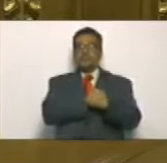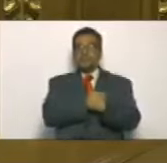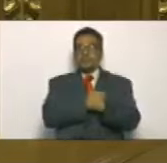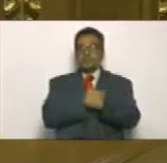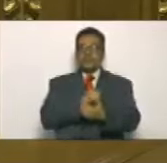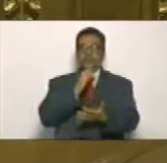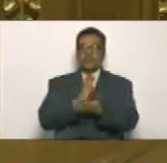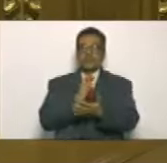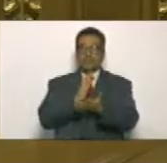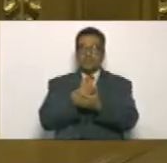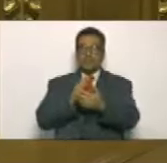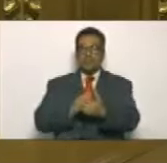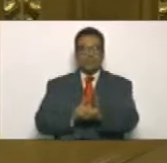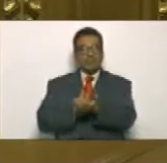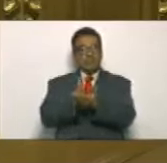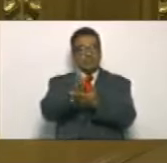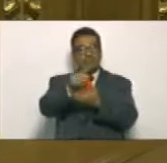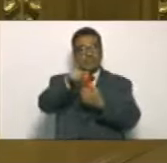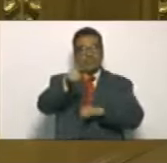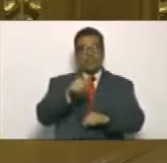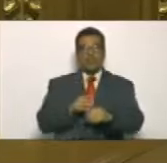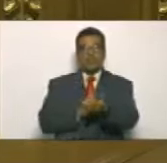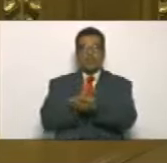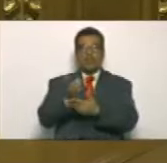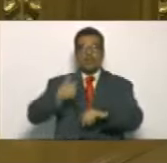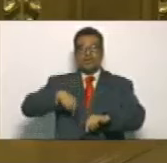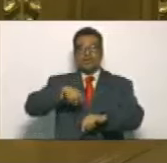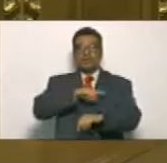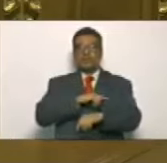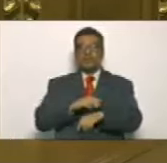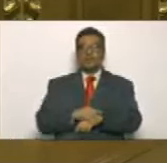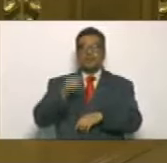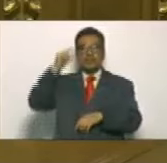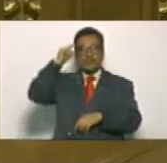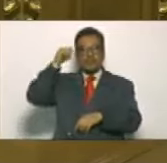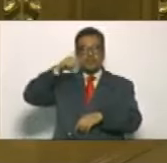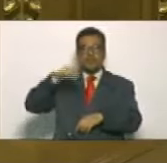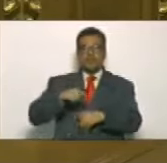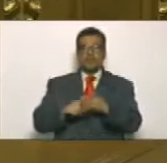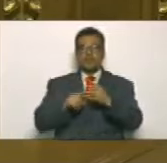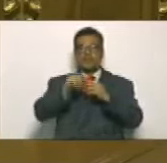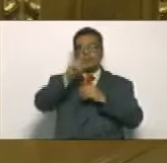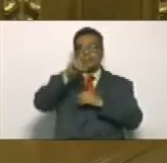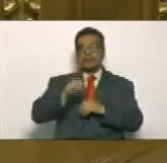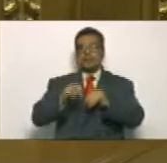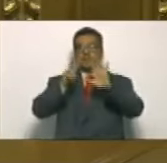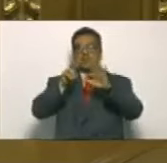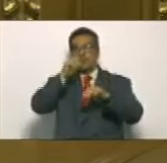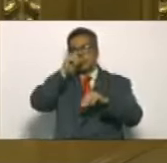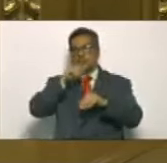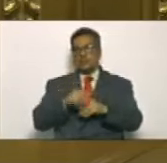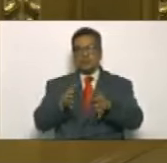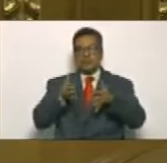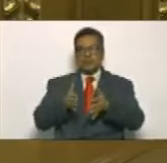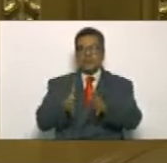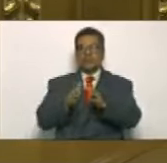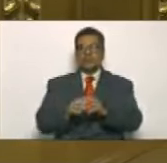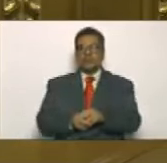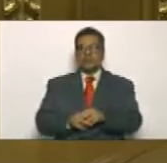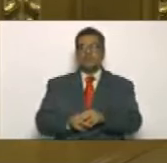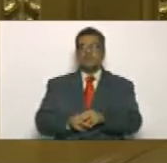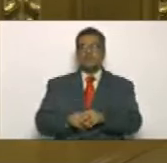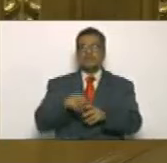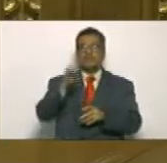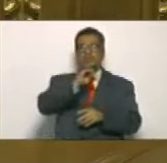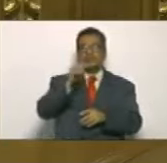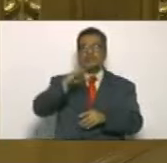que siempre nos guía y nos guiará a nosotros. Y hoy decimos a 207 años del nacimiento del